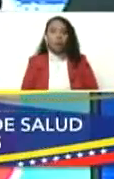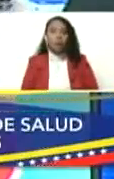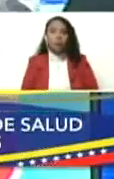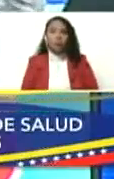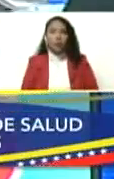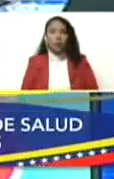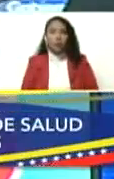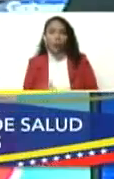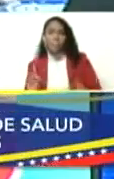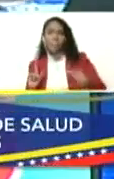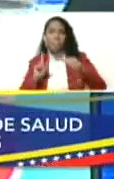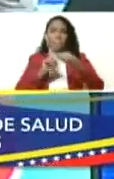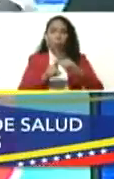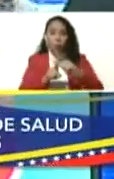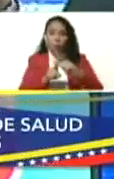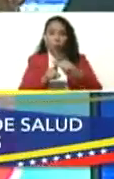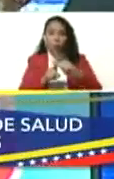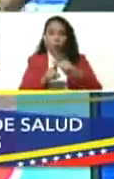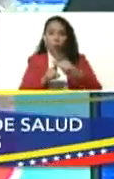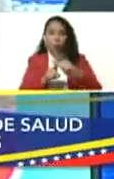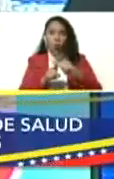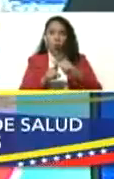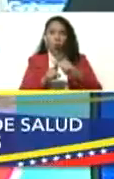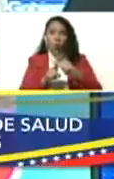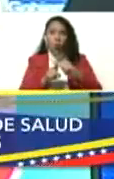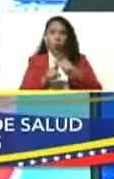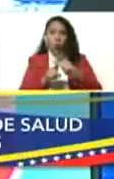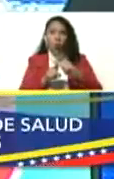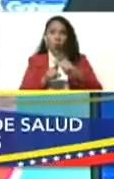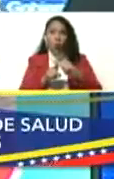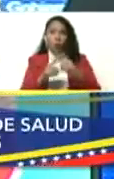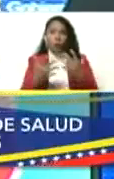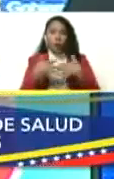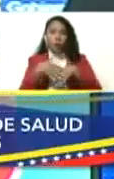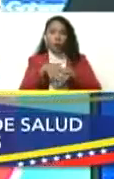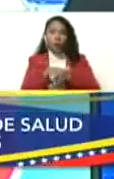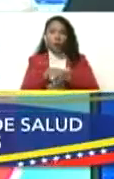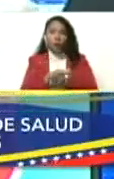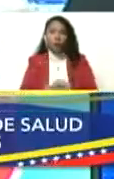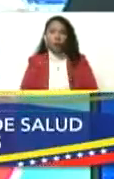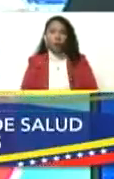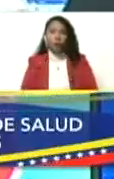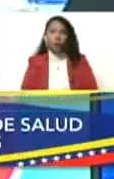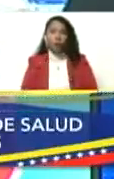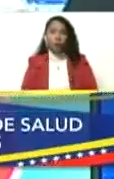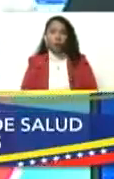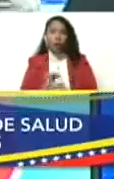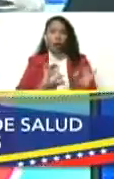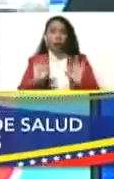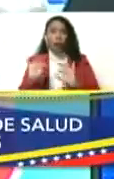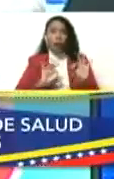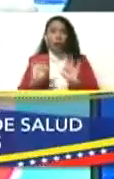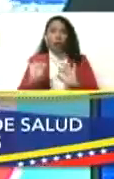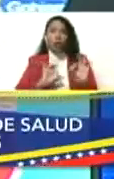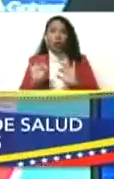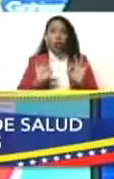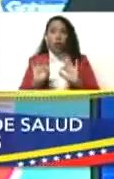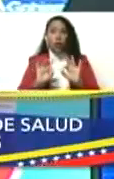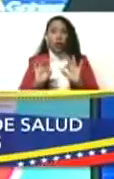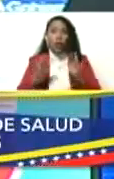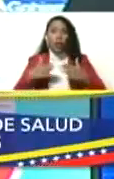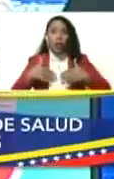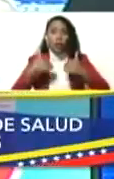va sumando a una causa común, la preparación de profesionales de la